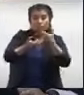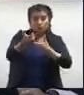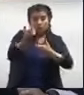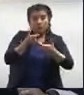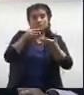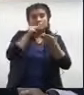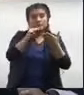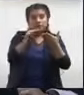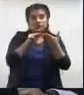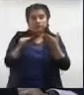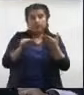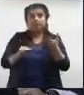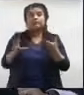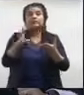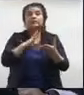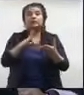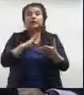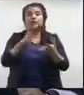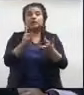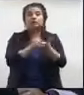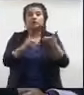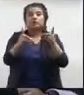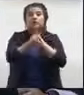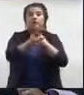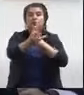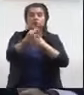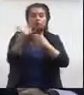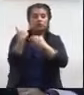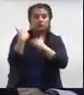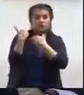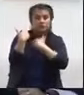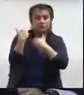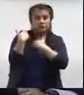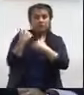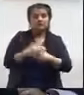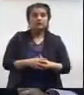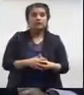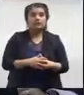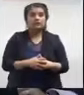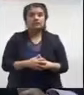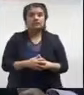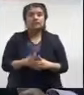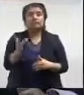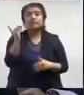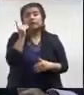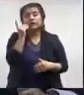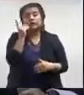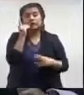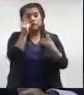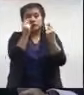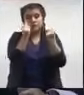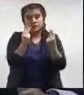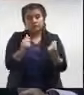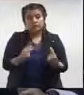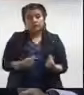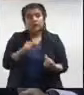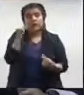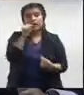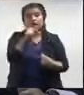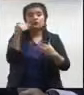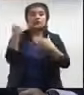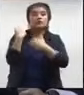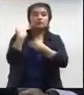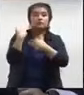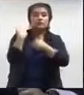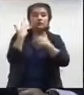que ejecutan los departamentos bajo su responsabilidad. Dirección Financiera. es la responsable